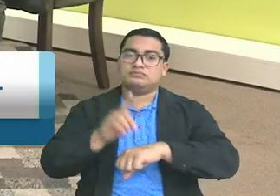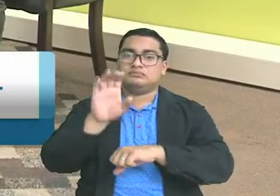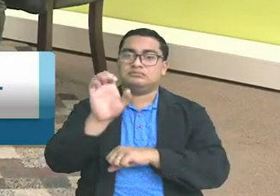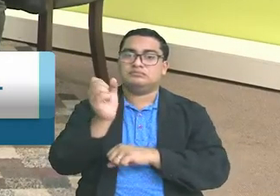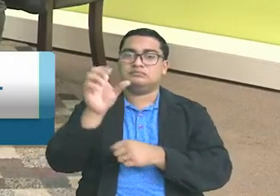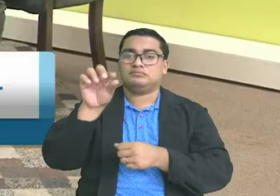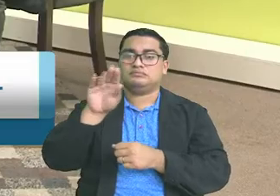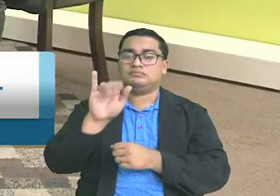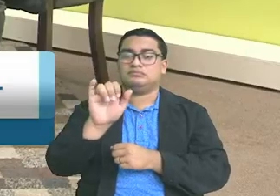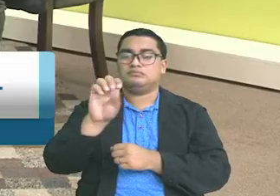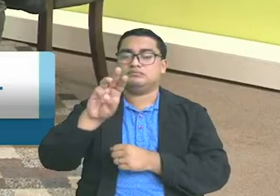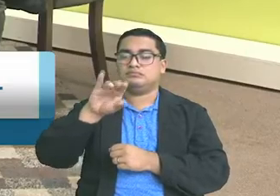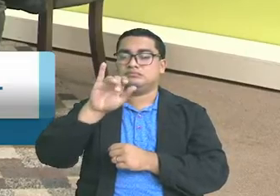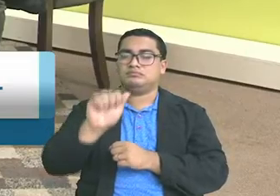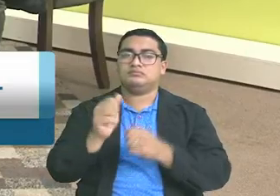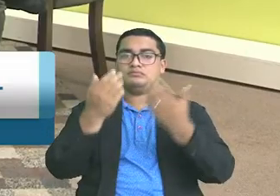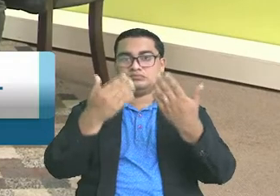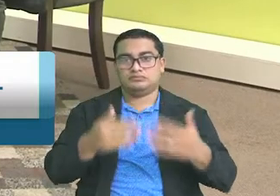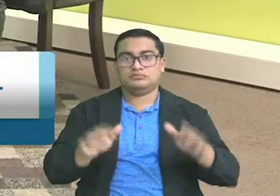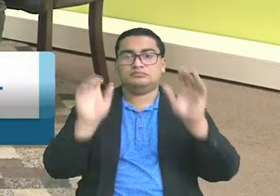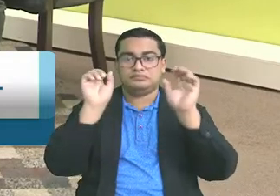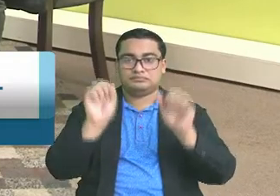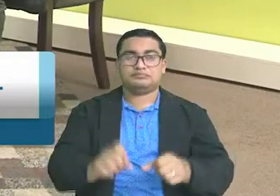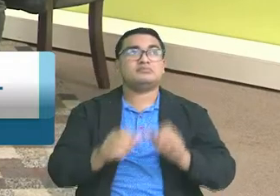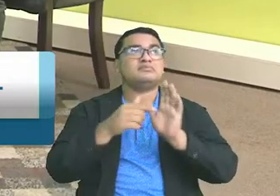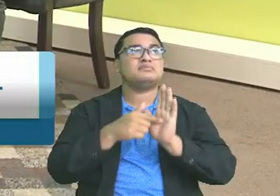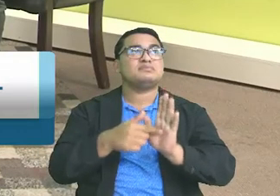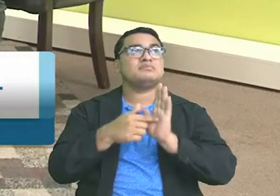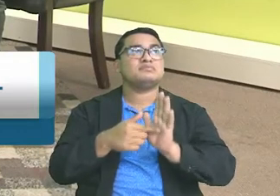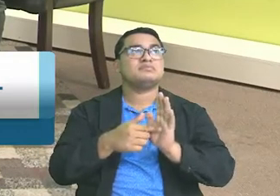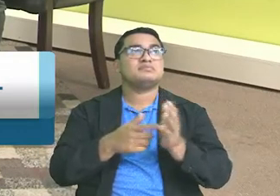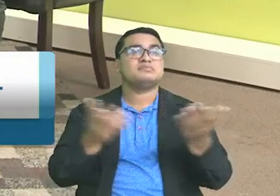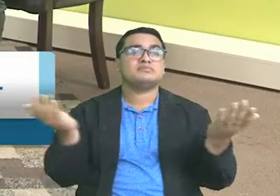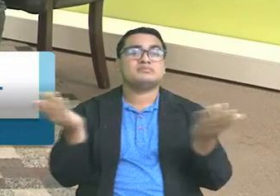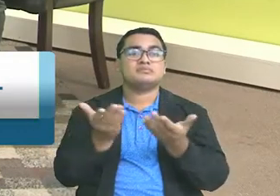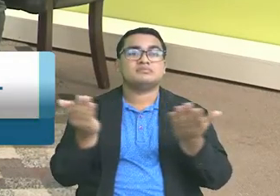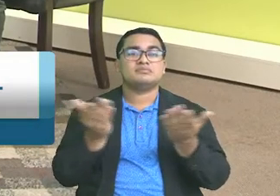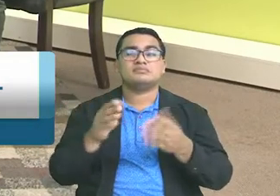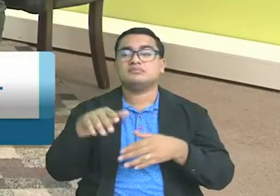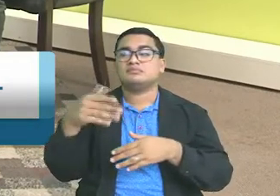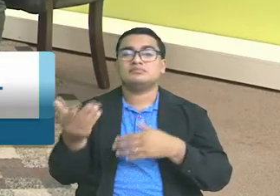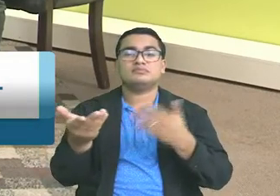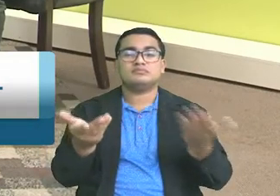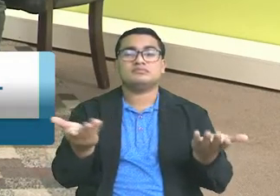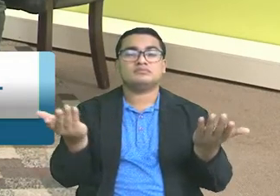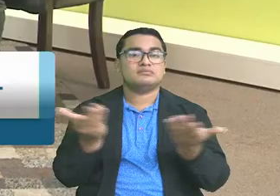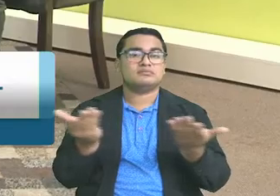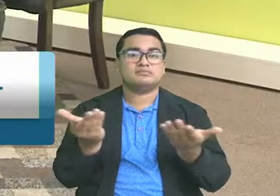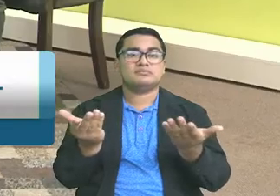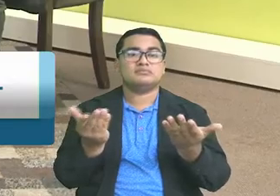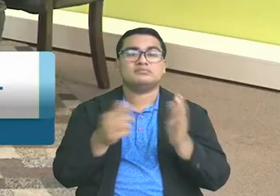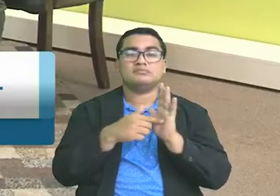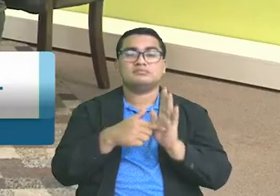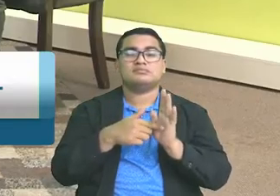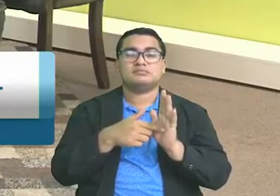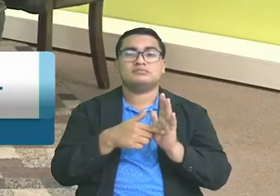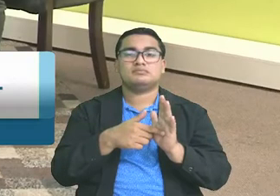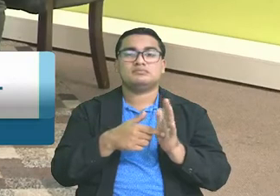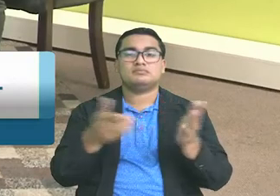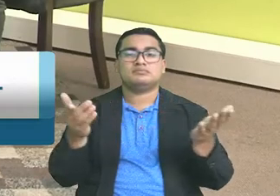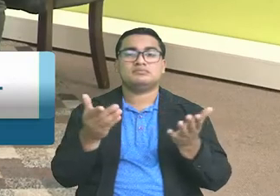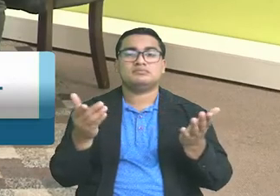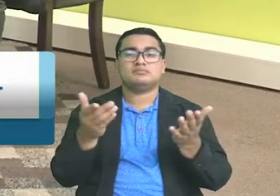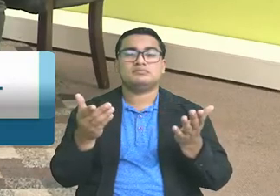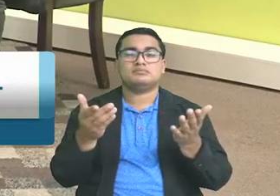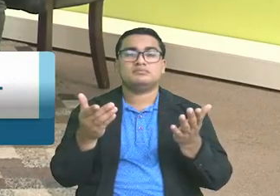más común. Así es. Es la más común que se presenta. ¿Cómo sucede? ¿Cuál es su origen? Obviamente tiene que ver, lo estábamos diciendo, con la